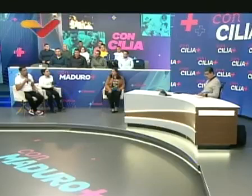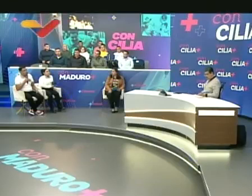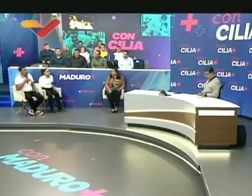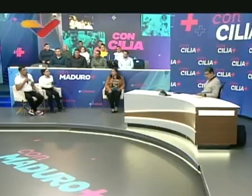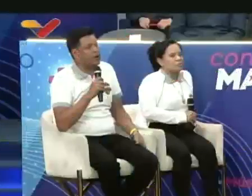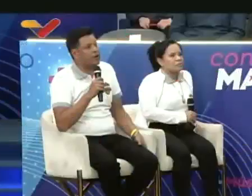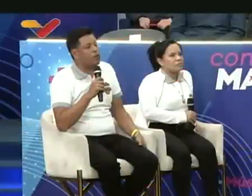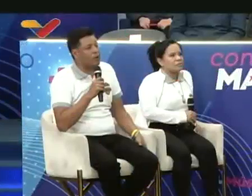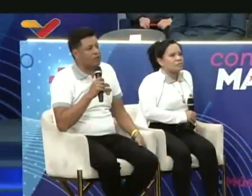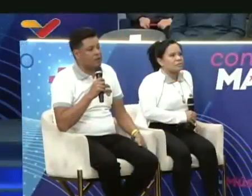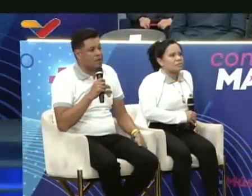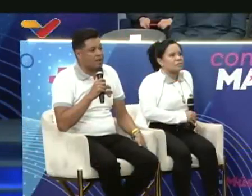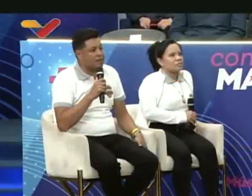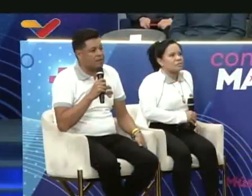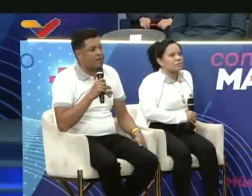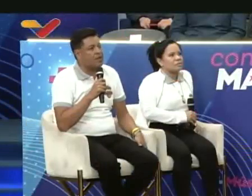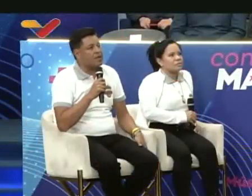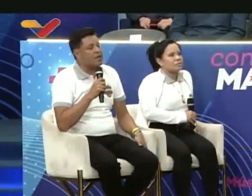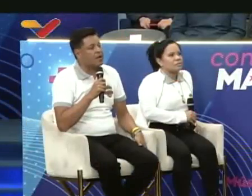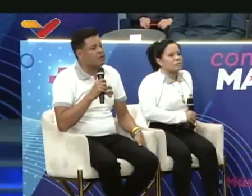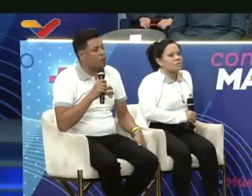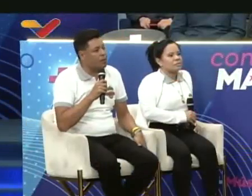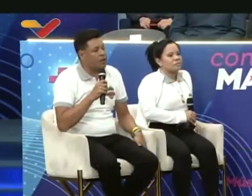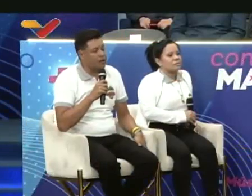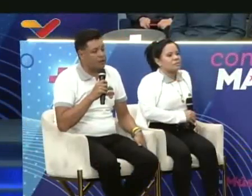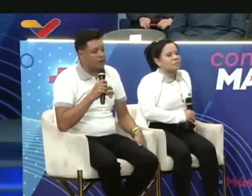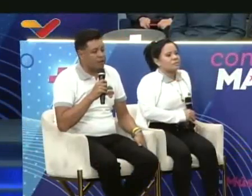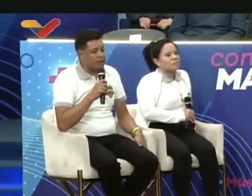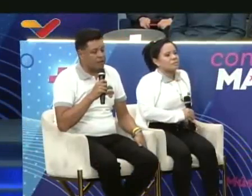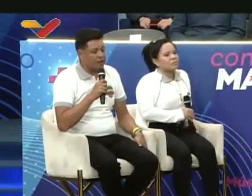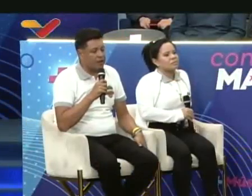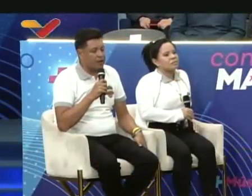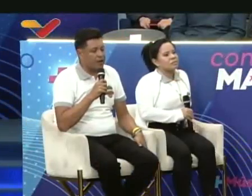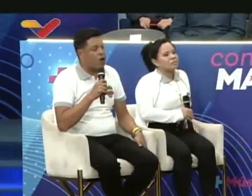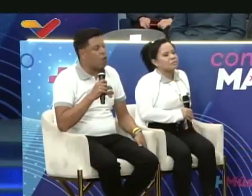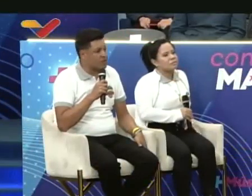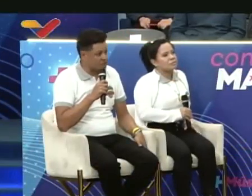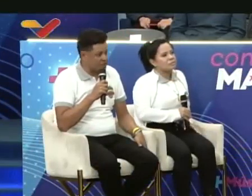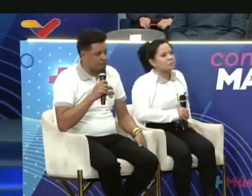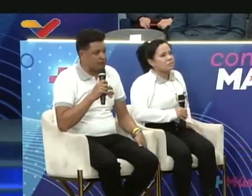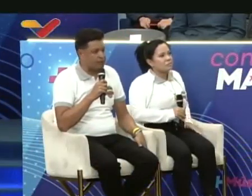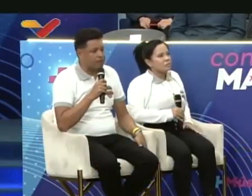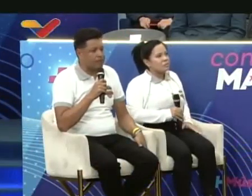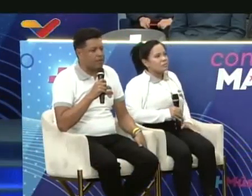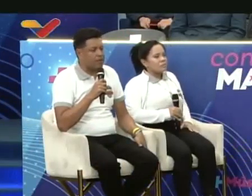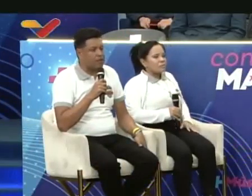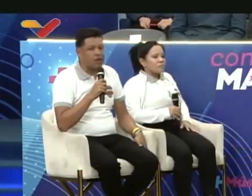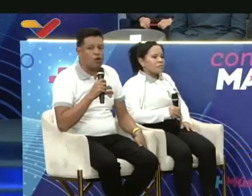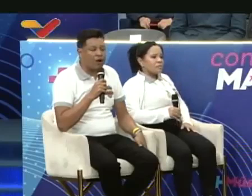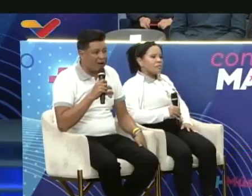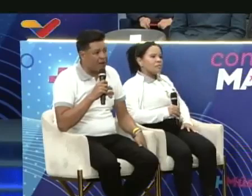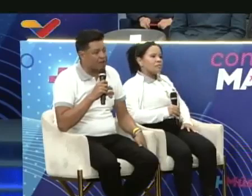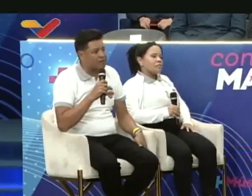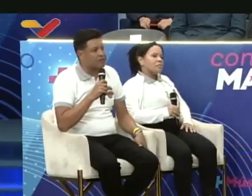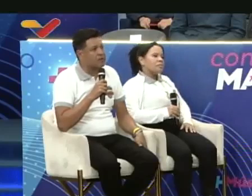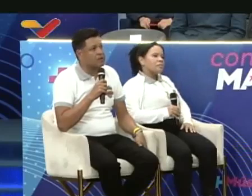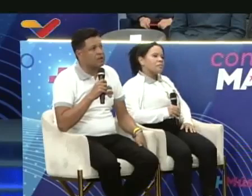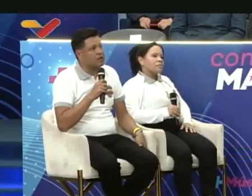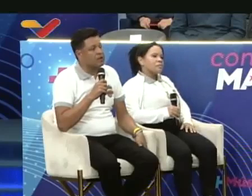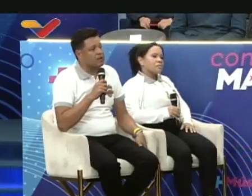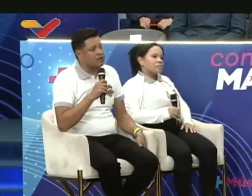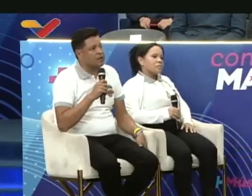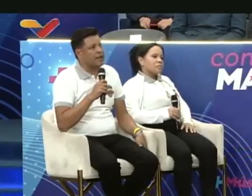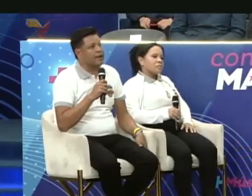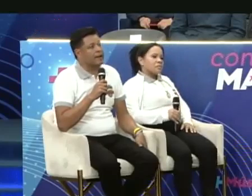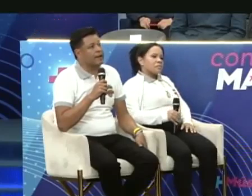pues. Se recuperó también. Y en nombre de la VCH, de los CLA,